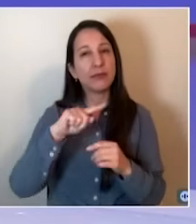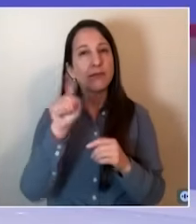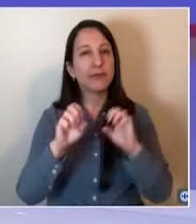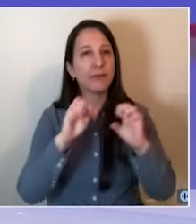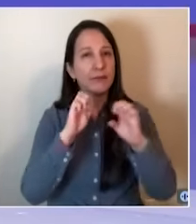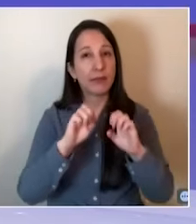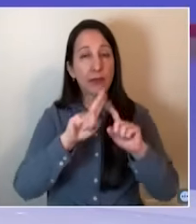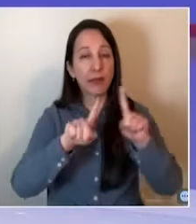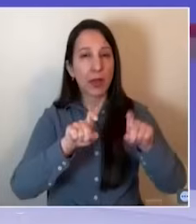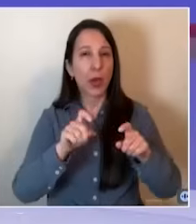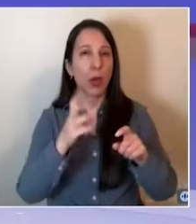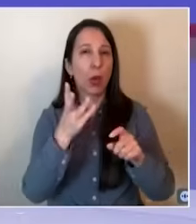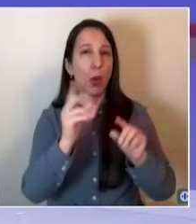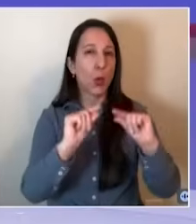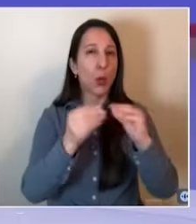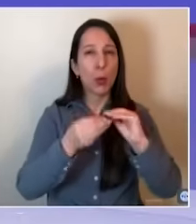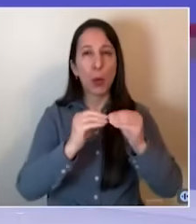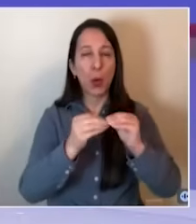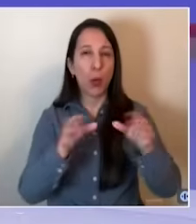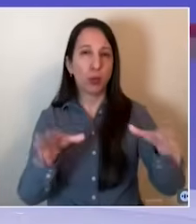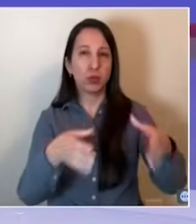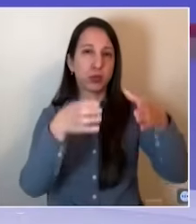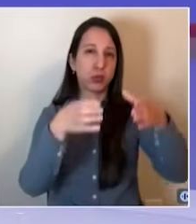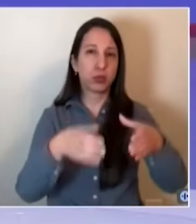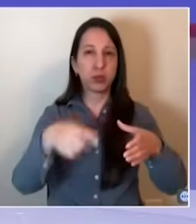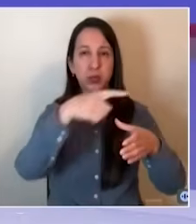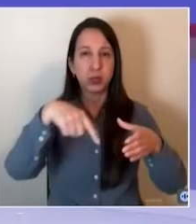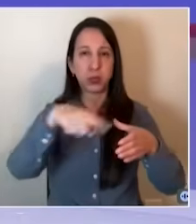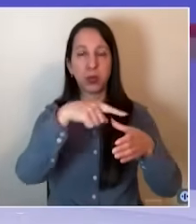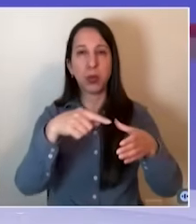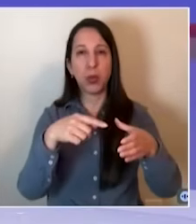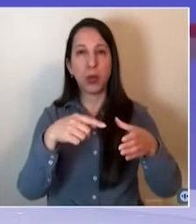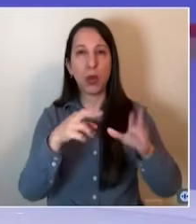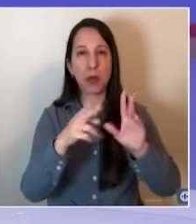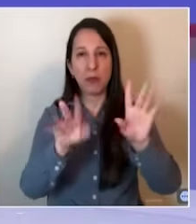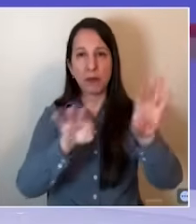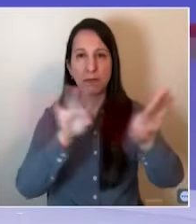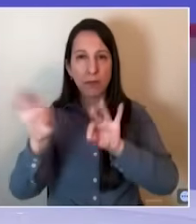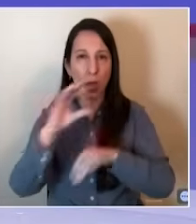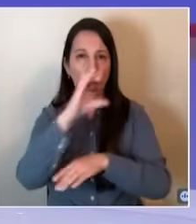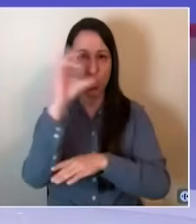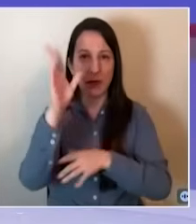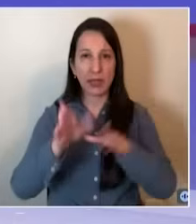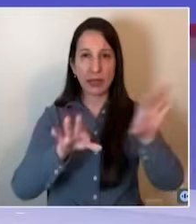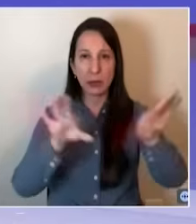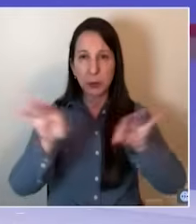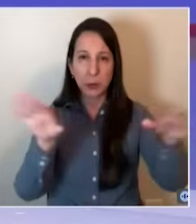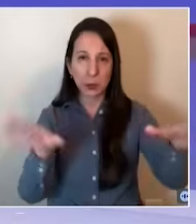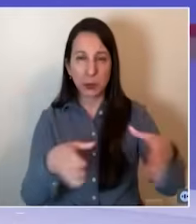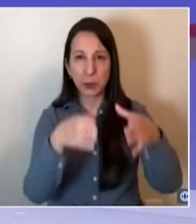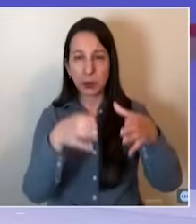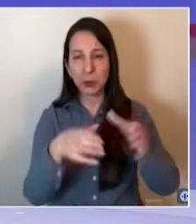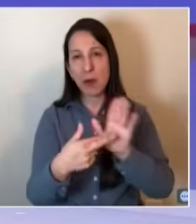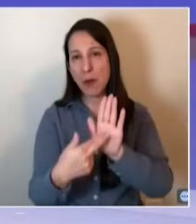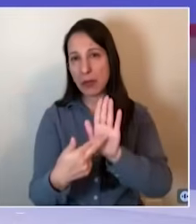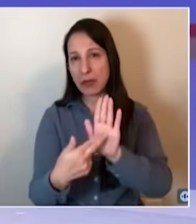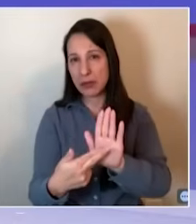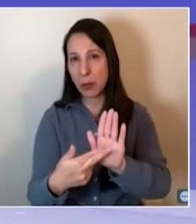número representativo de la población nacional. Representativo significa